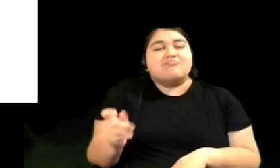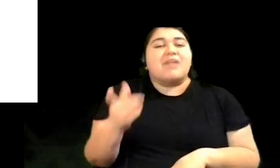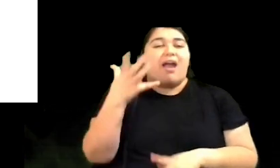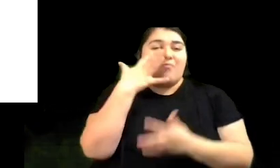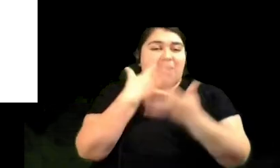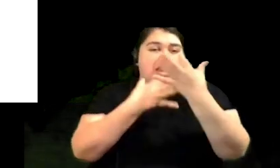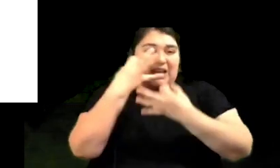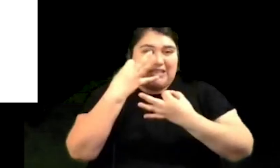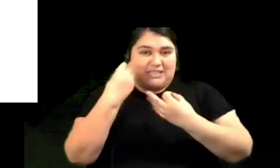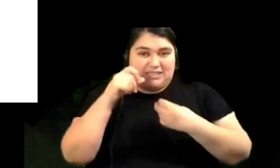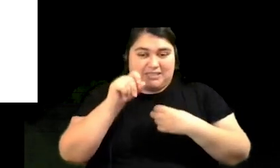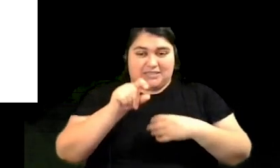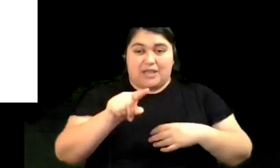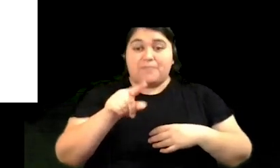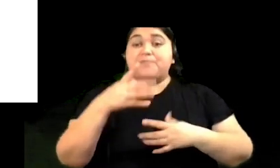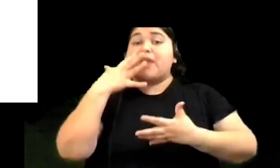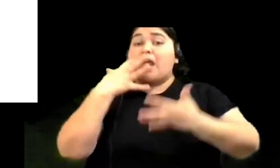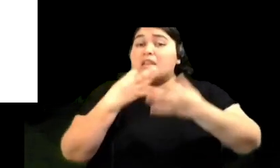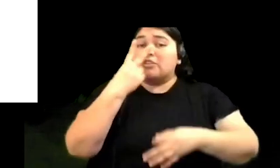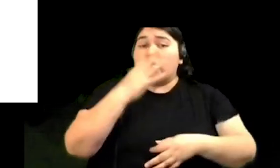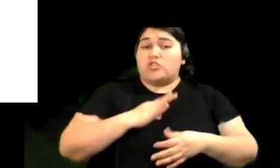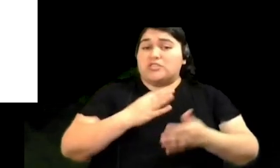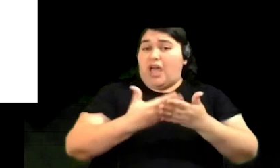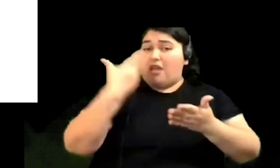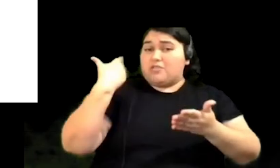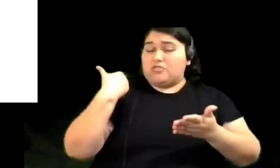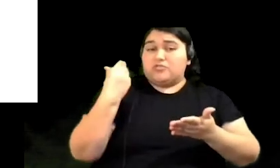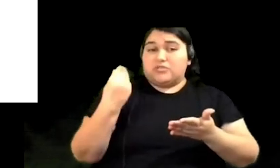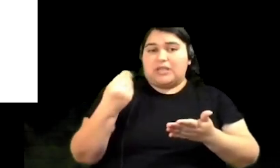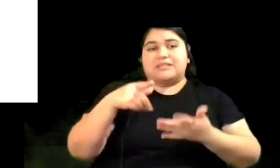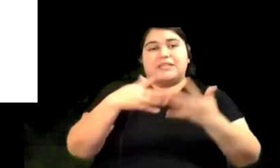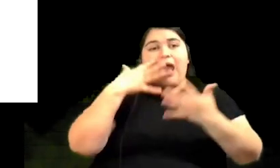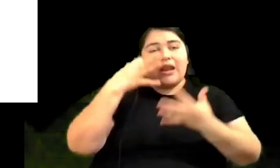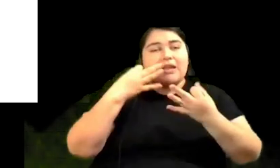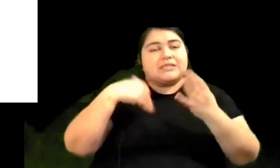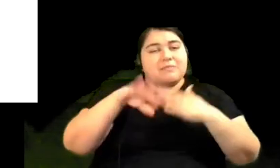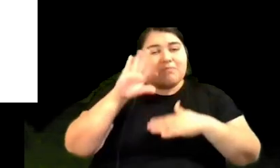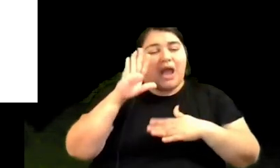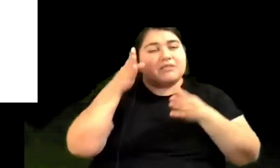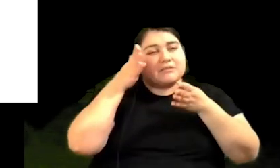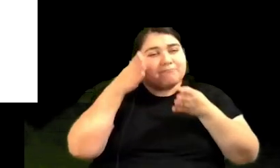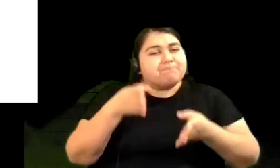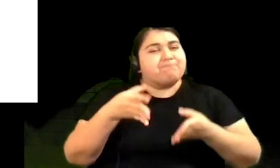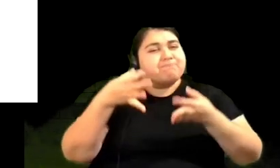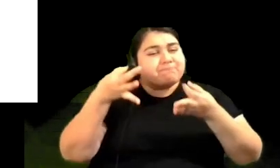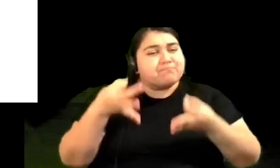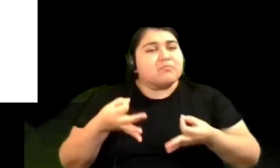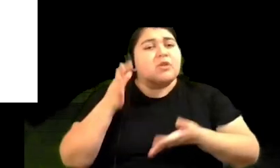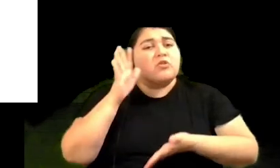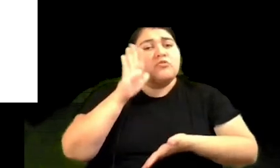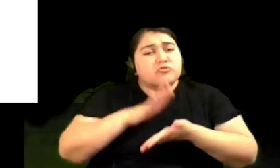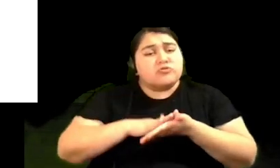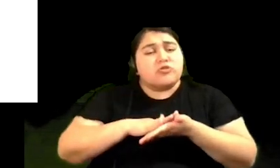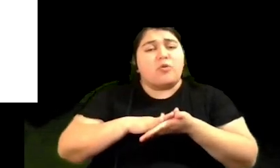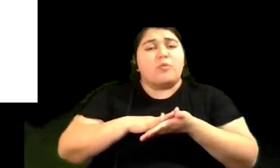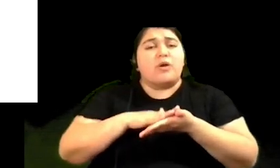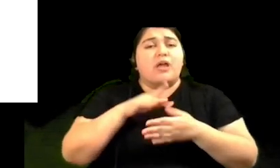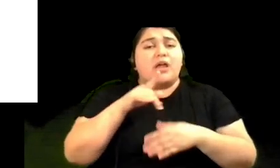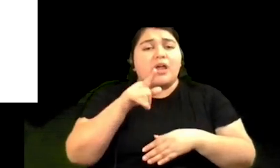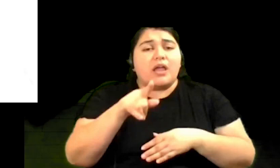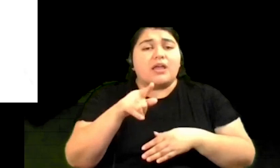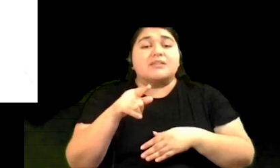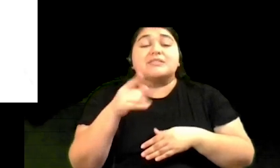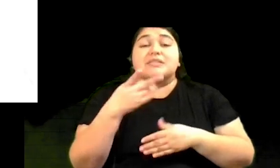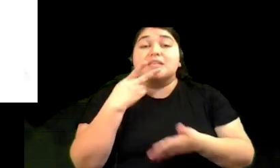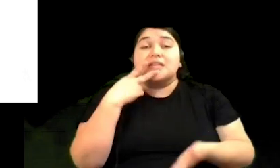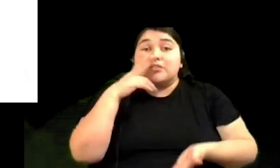en un análisis hace 2 años, bueno, pero análisis más dinámico en el sentido de la estructura de los tributos ambientales